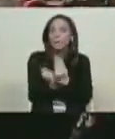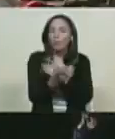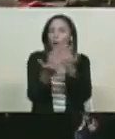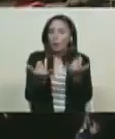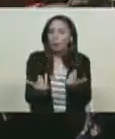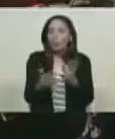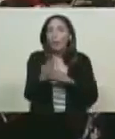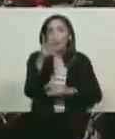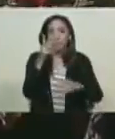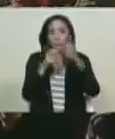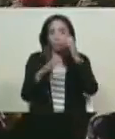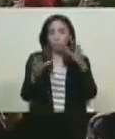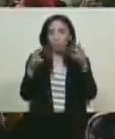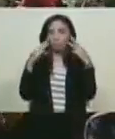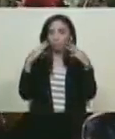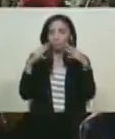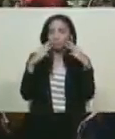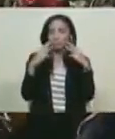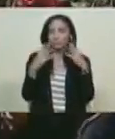Escúchenme bien esto.